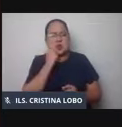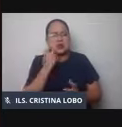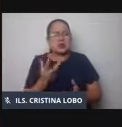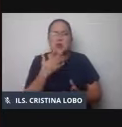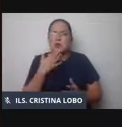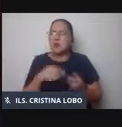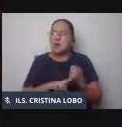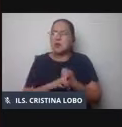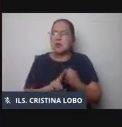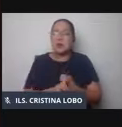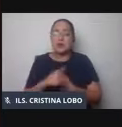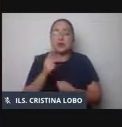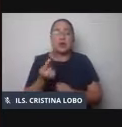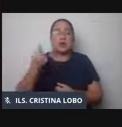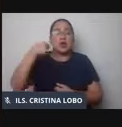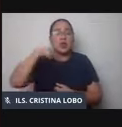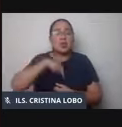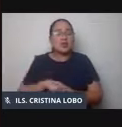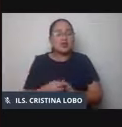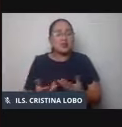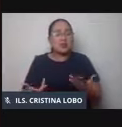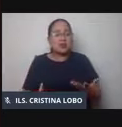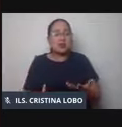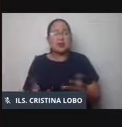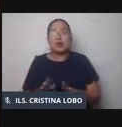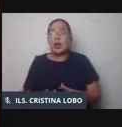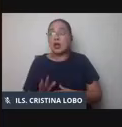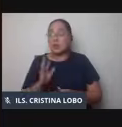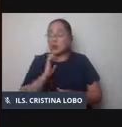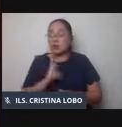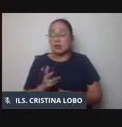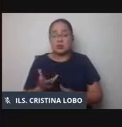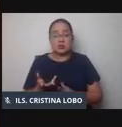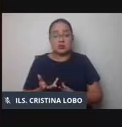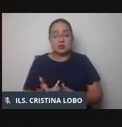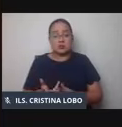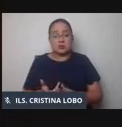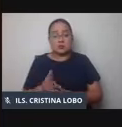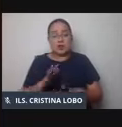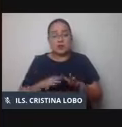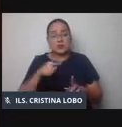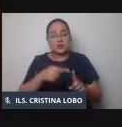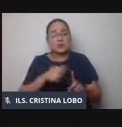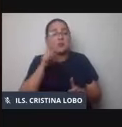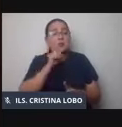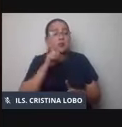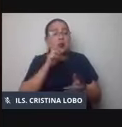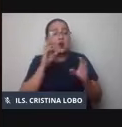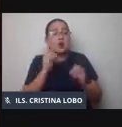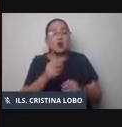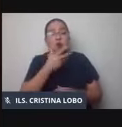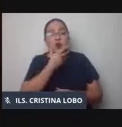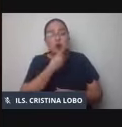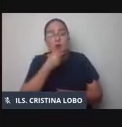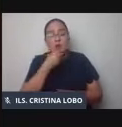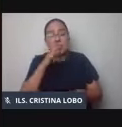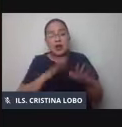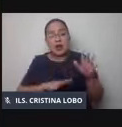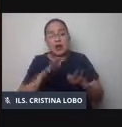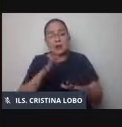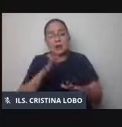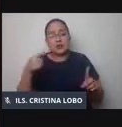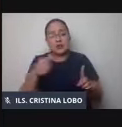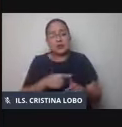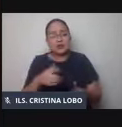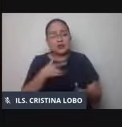problema. Así quería yo, mejor así. A veces las mujeres o los hombres que están atravesando por un proceso